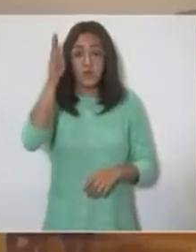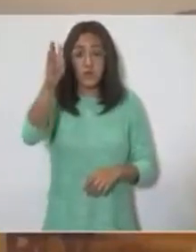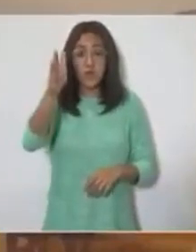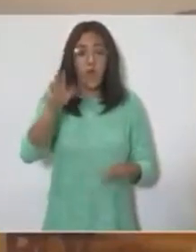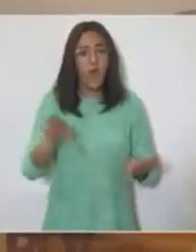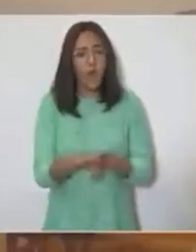de los años